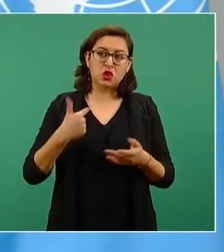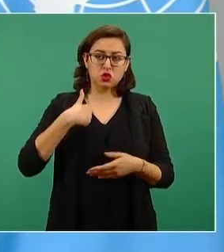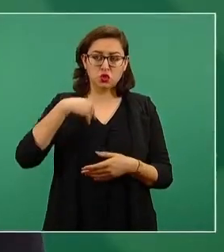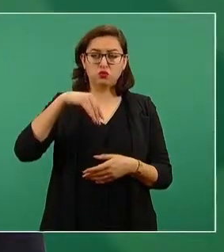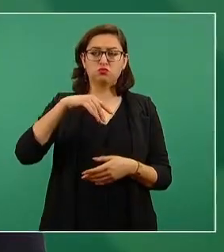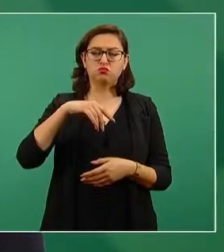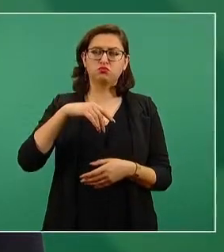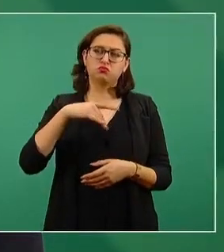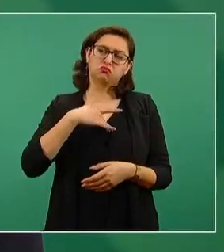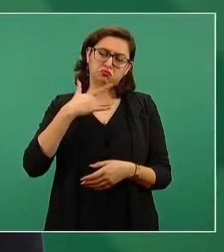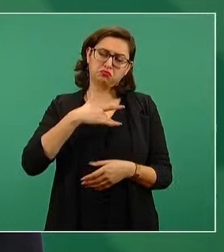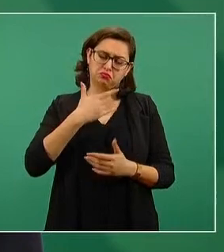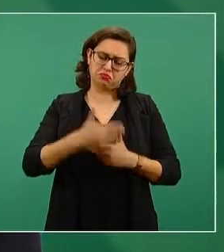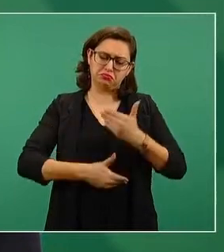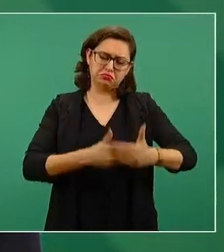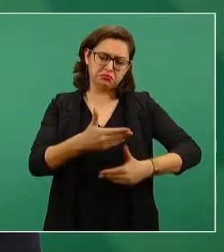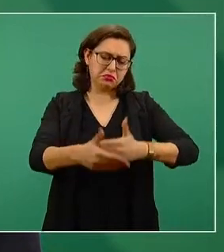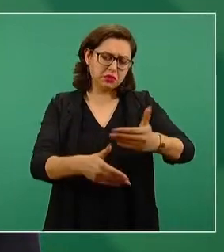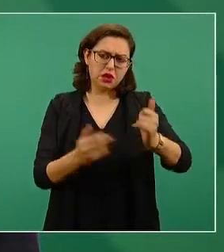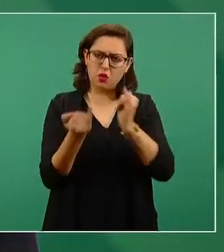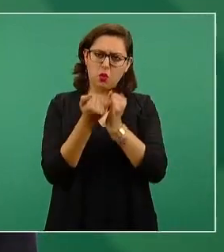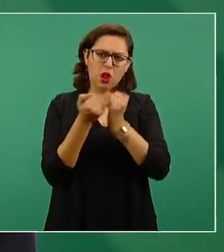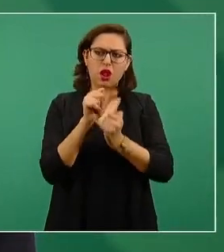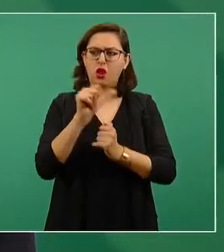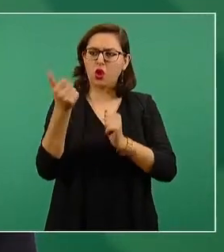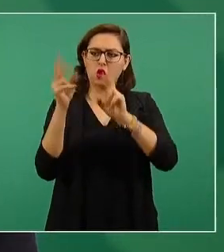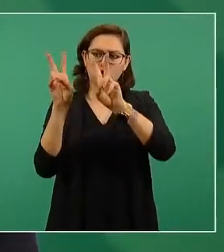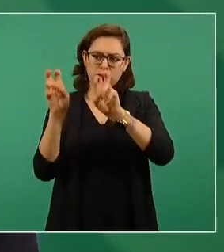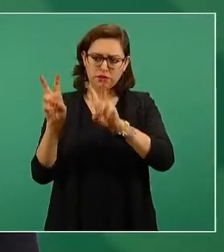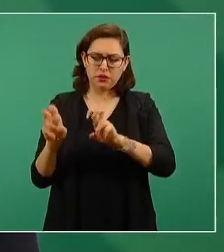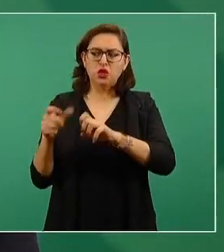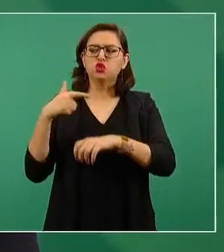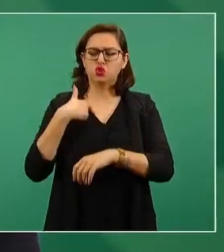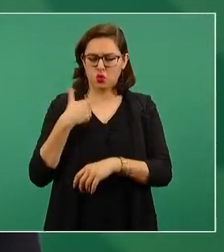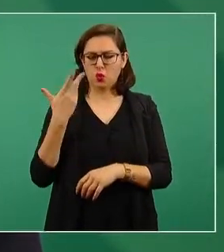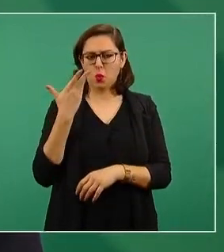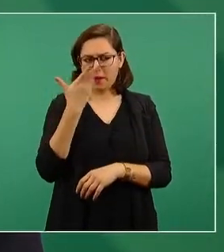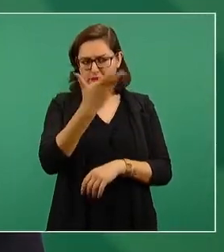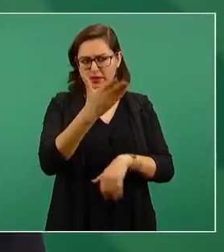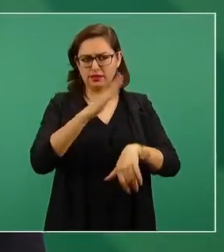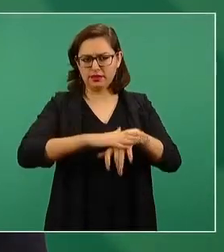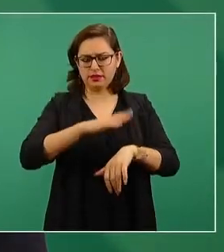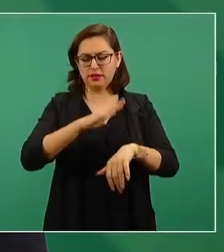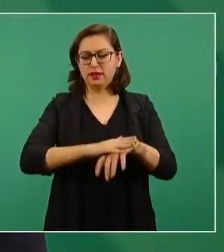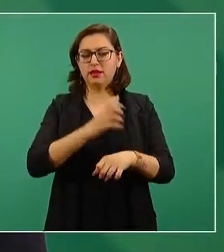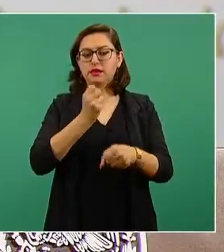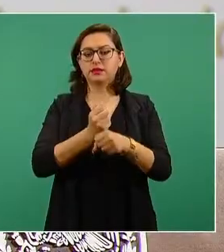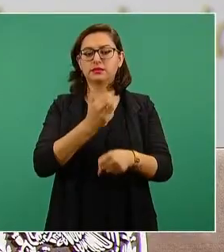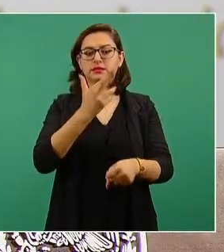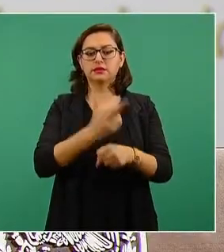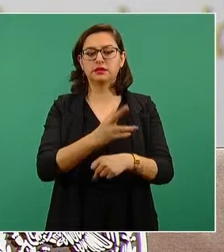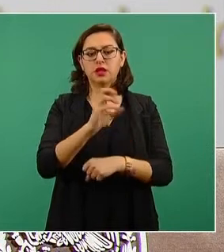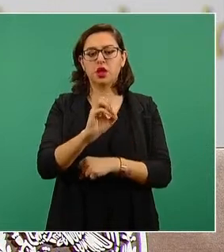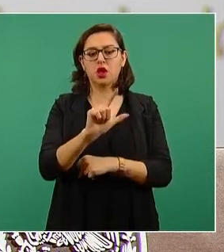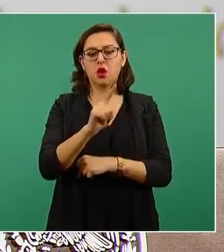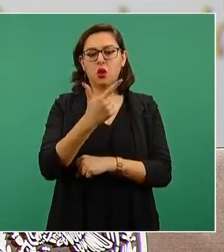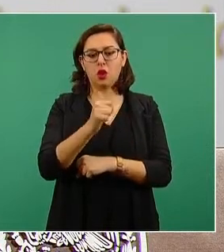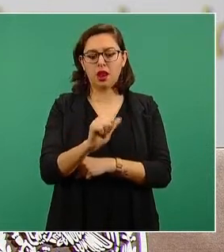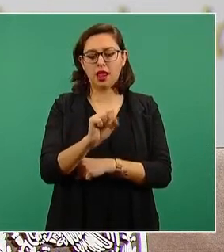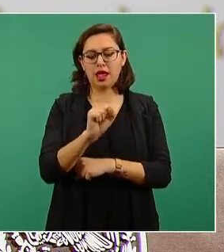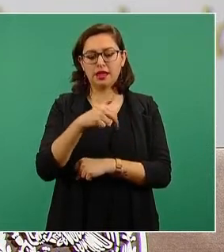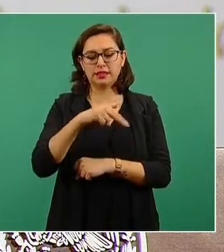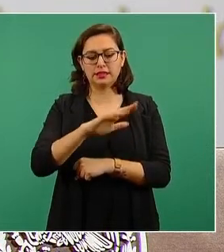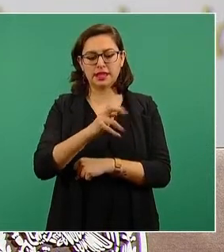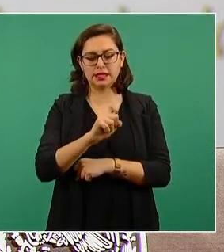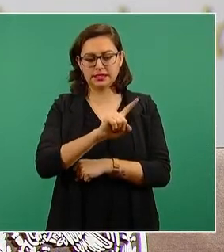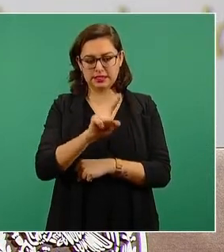a pedirle a la licenciada Olga Sánchez Cordero de que te atienda para este asunto